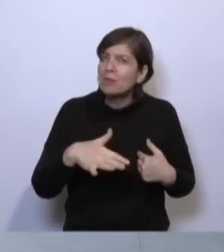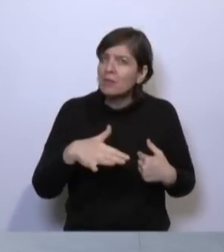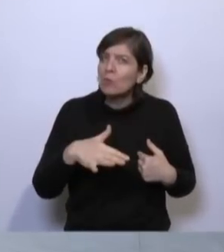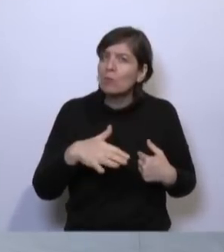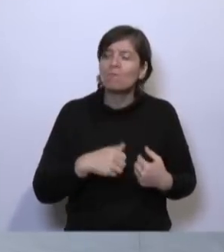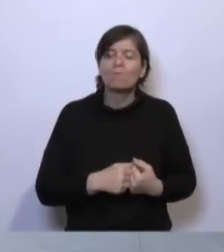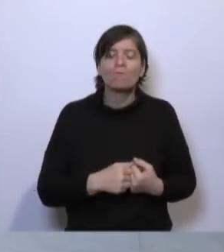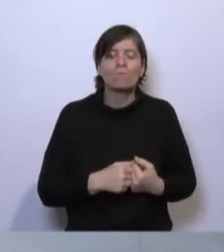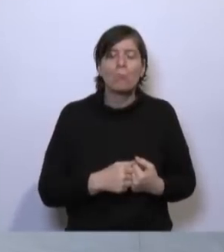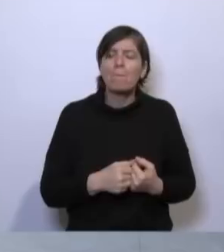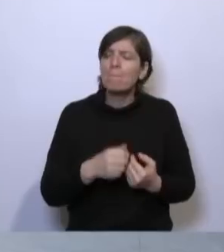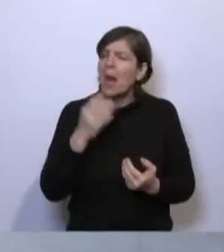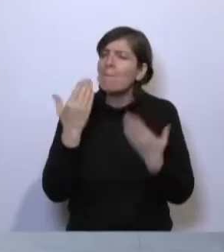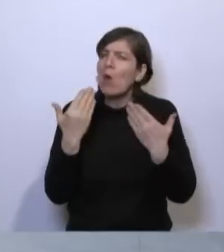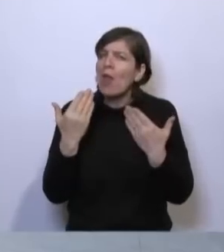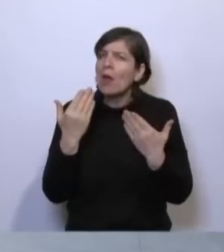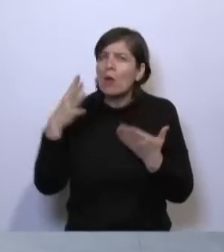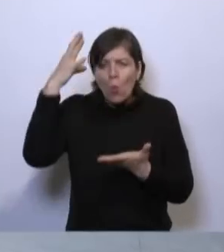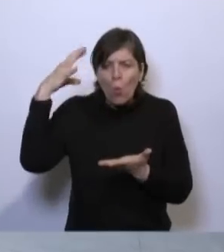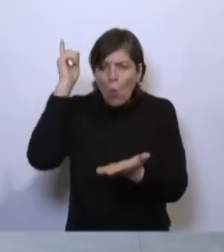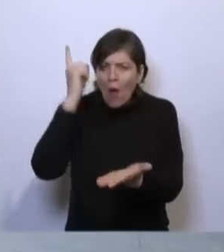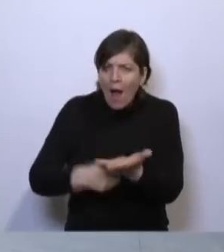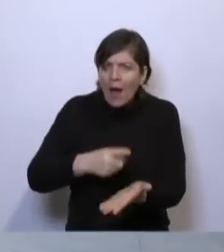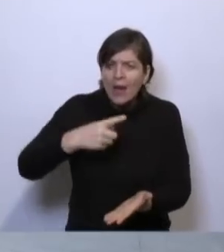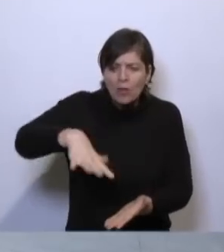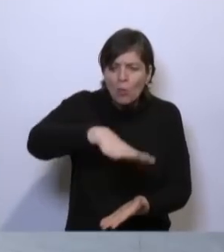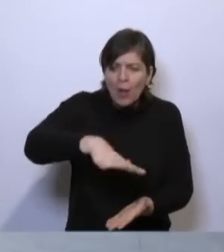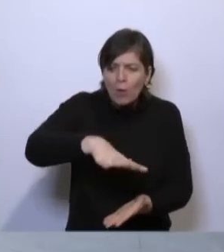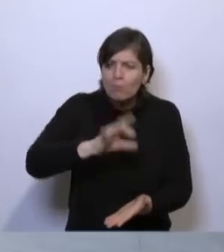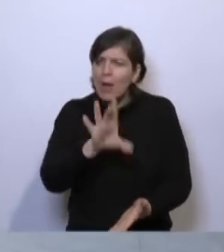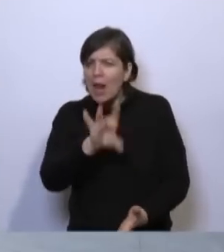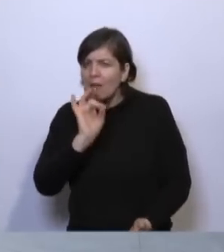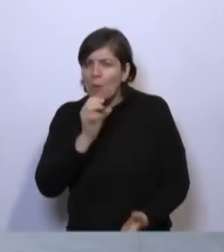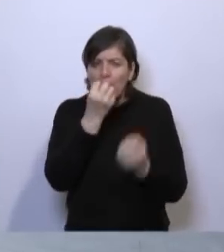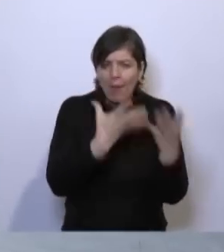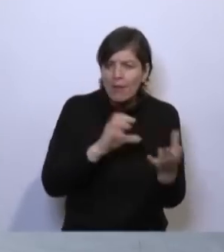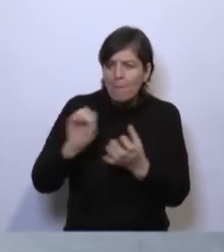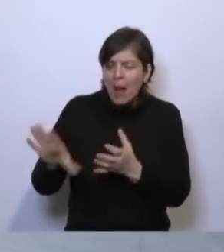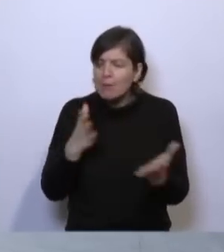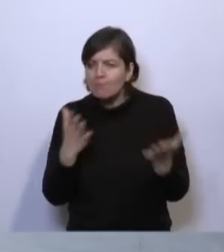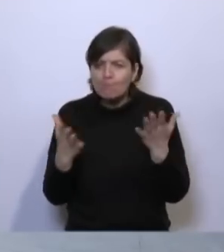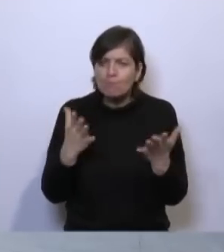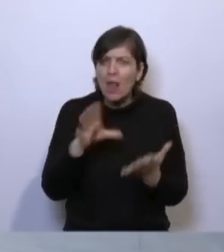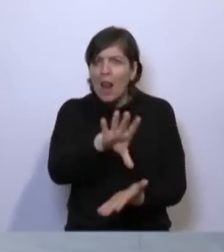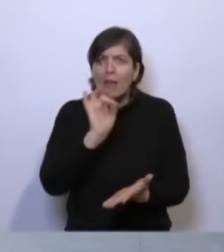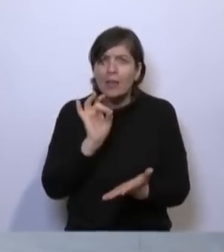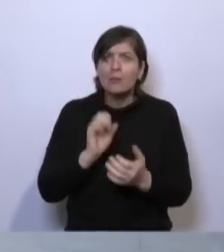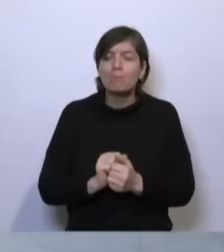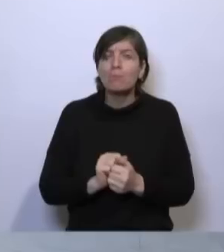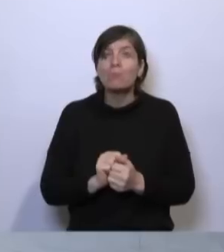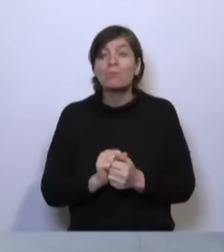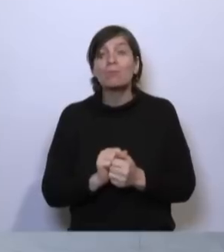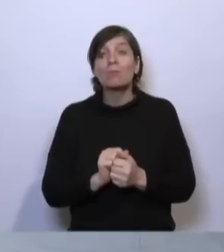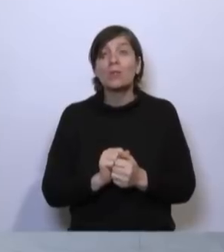comprensivo para juzgar a tu pueblo, para discernir entre el bien y el mal. De